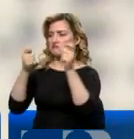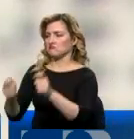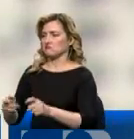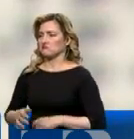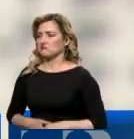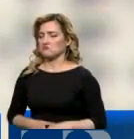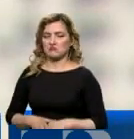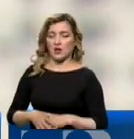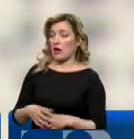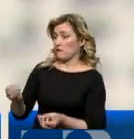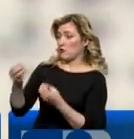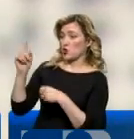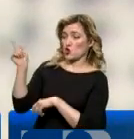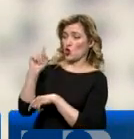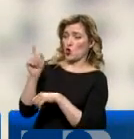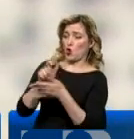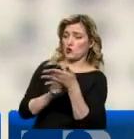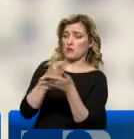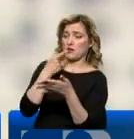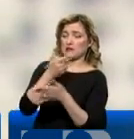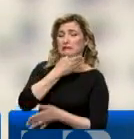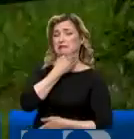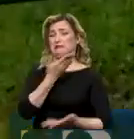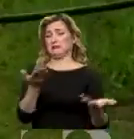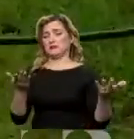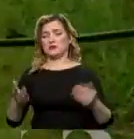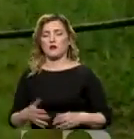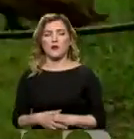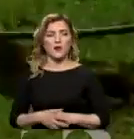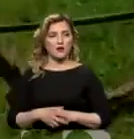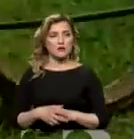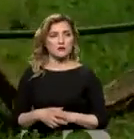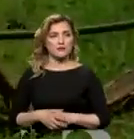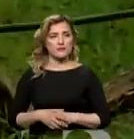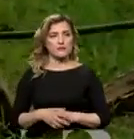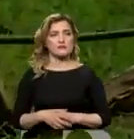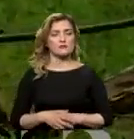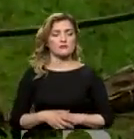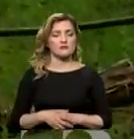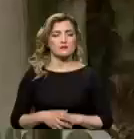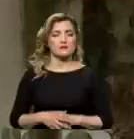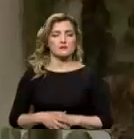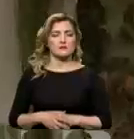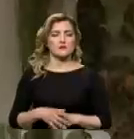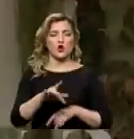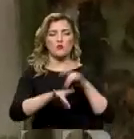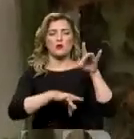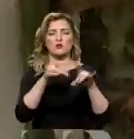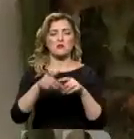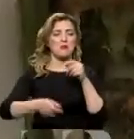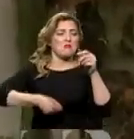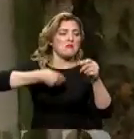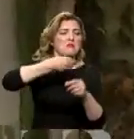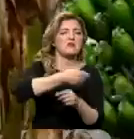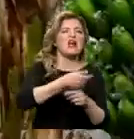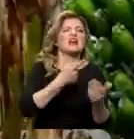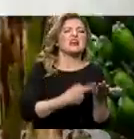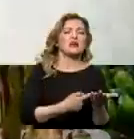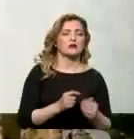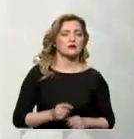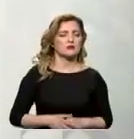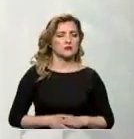ninguna información está en el contrato una grosería que recibe a cambio la cooperativa de la clementina